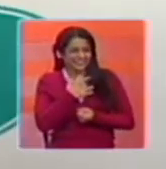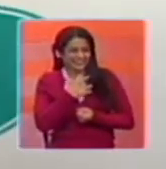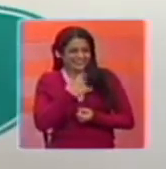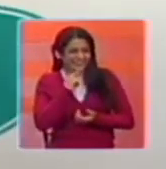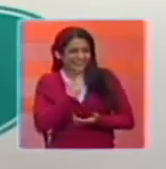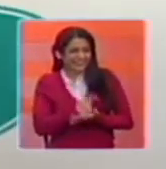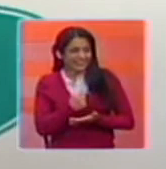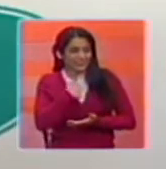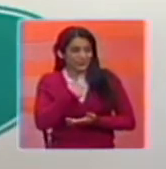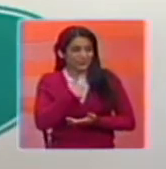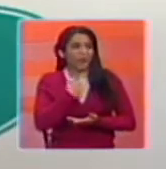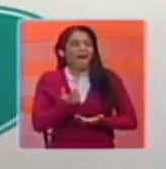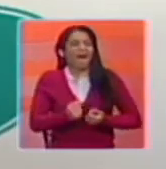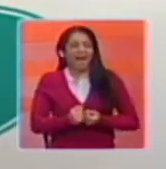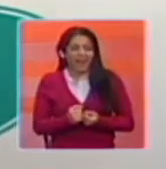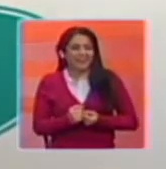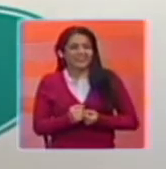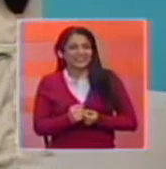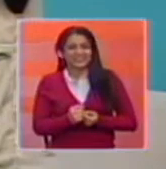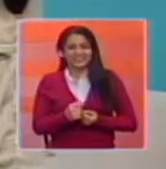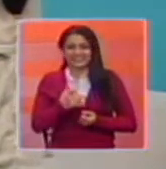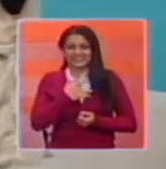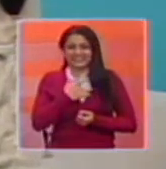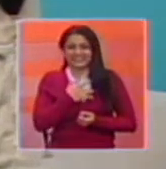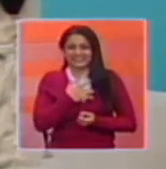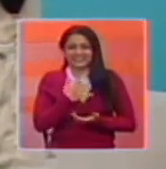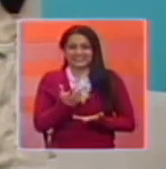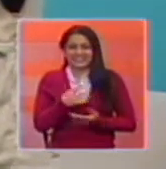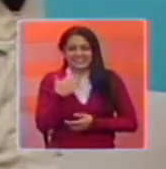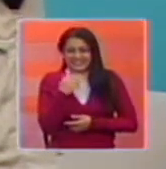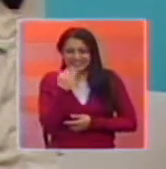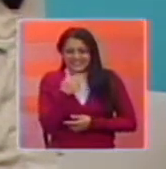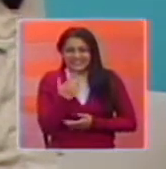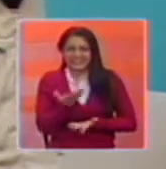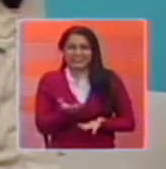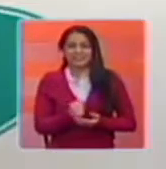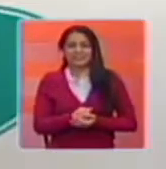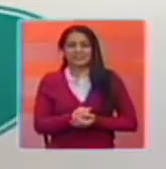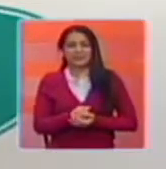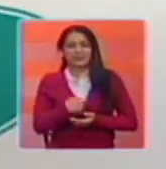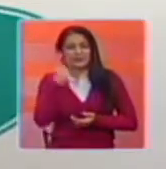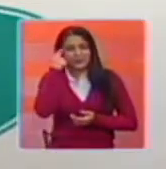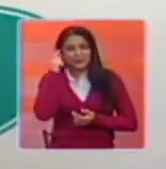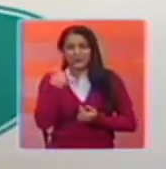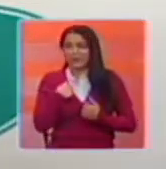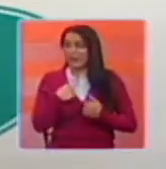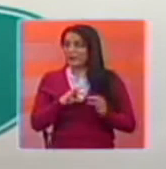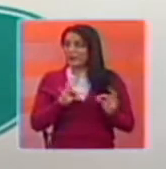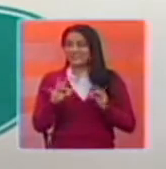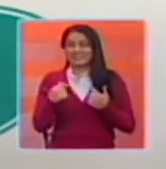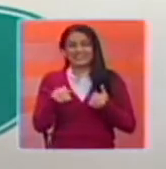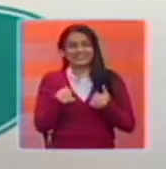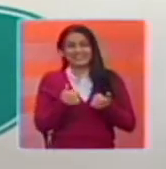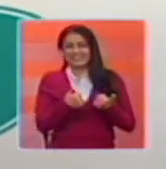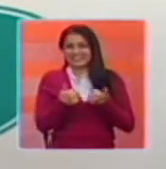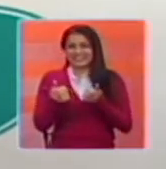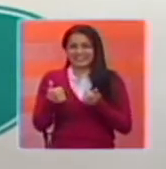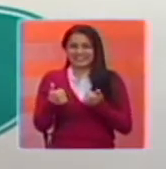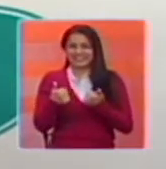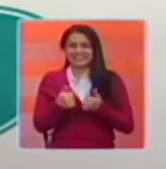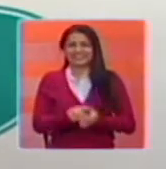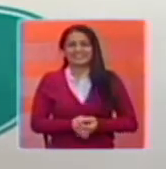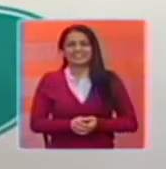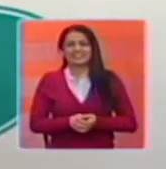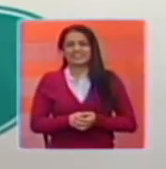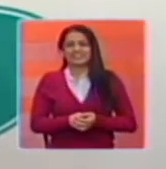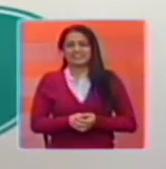pone feliz, ¿no? Así. Y me creo y me creo el último, la última cola del